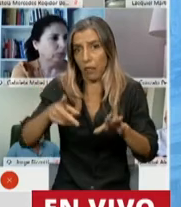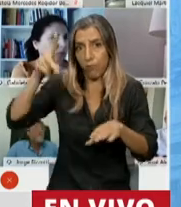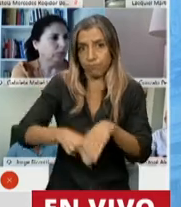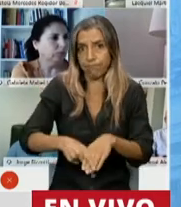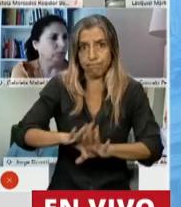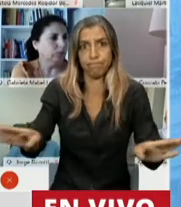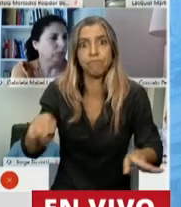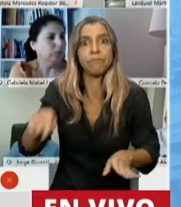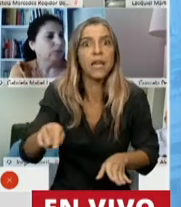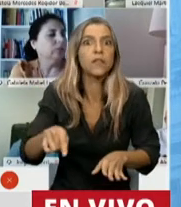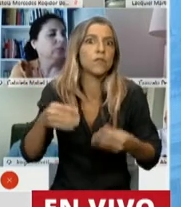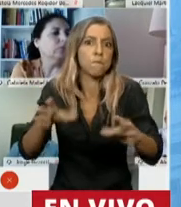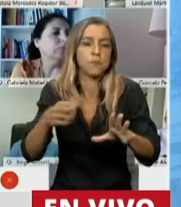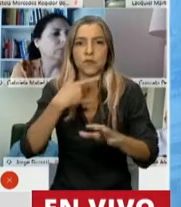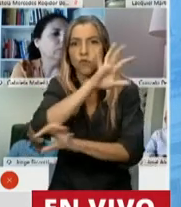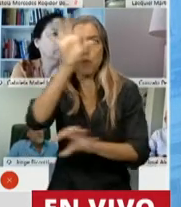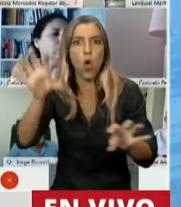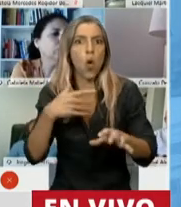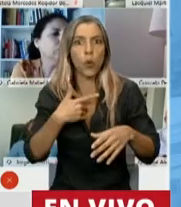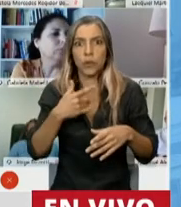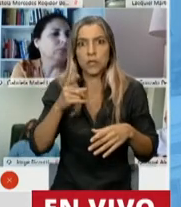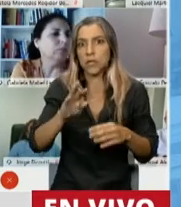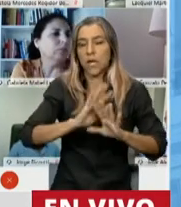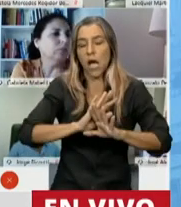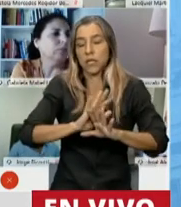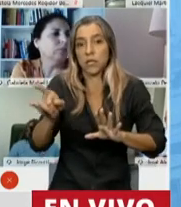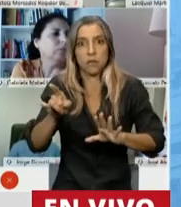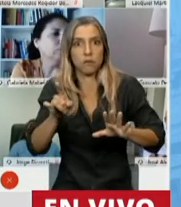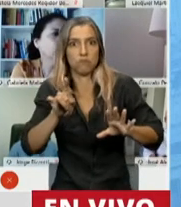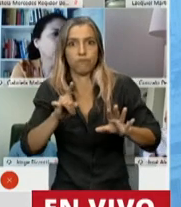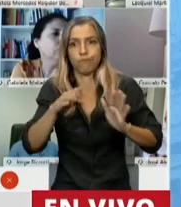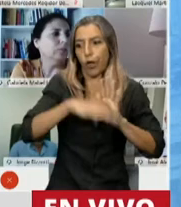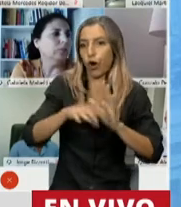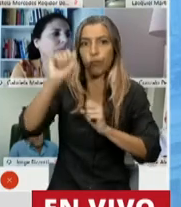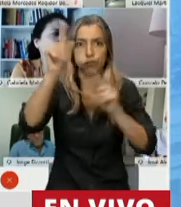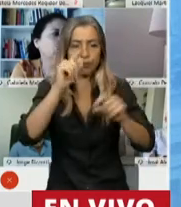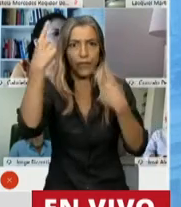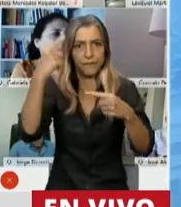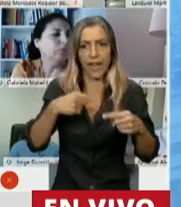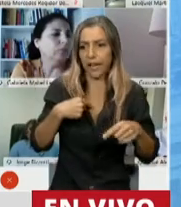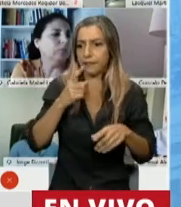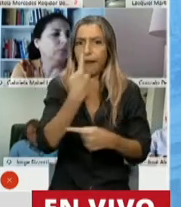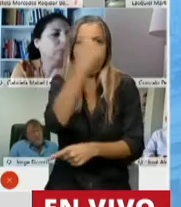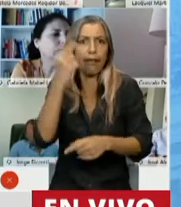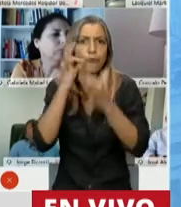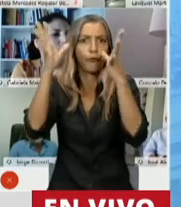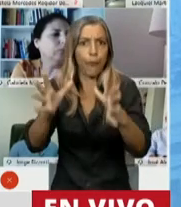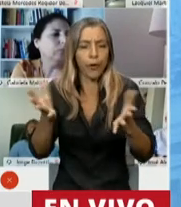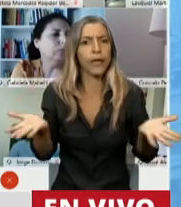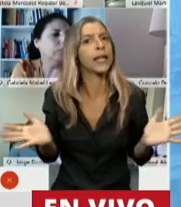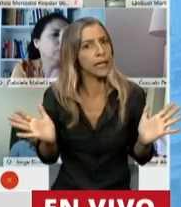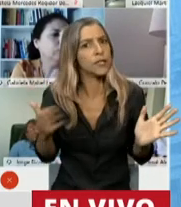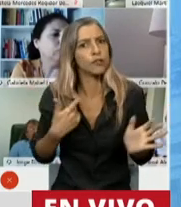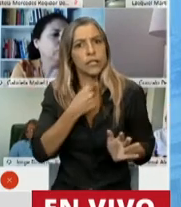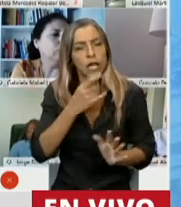caos interprovincial. Y esto no es mi opinión, y voy a sumar algunos hechos concretos que